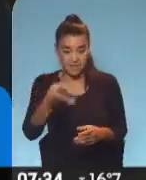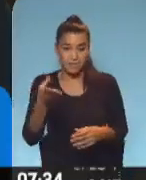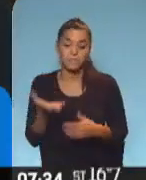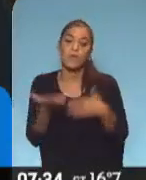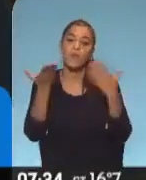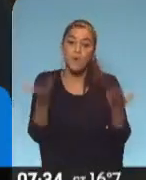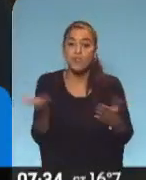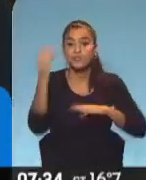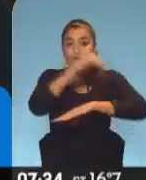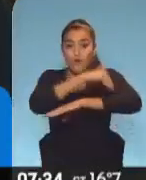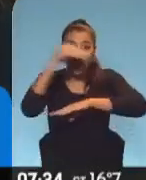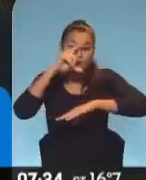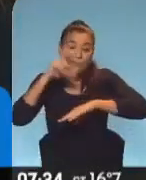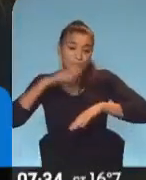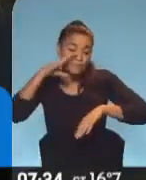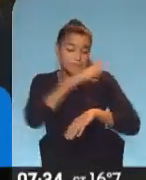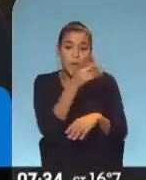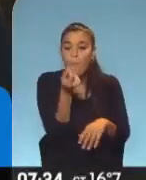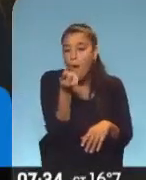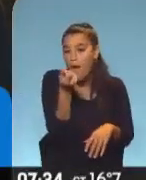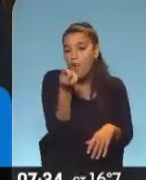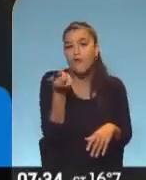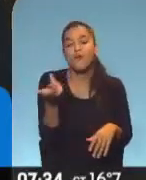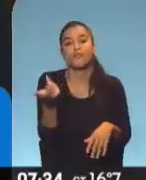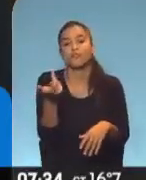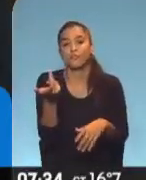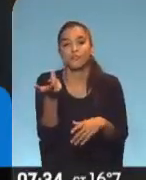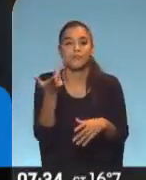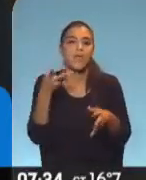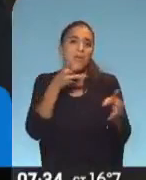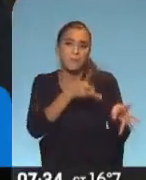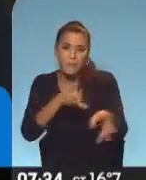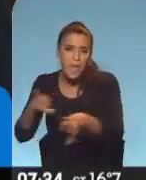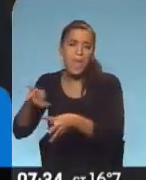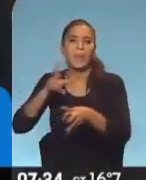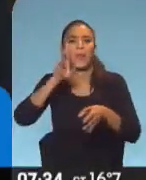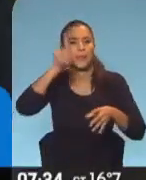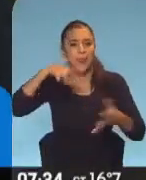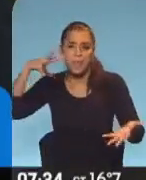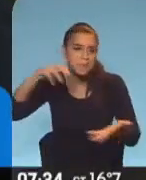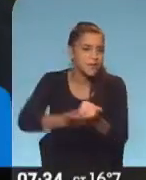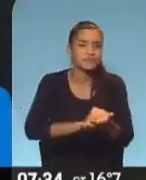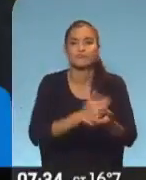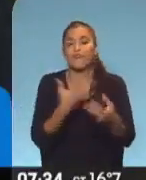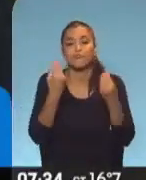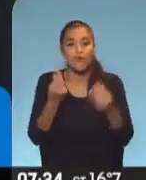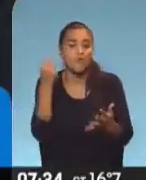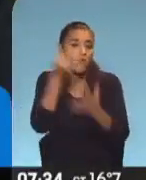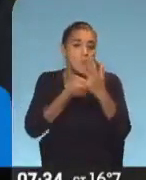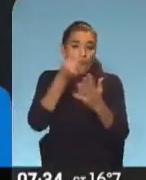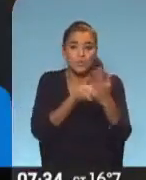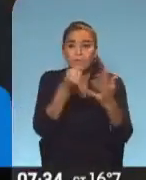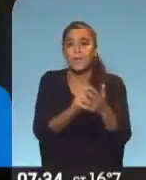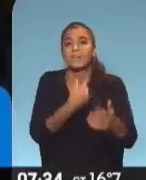y por eso el petróleo tuvo un valor estratégico que generó invasiones, guerras y la lucha por llegar